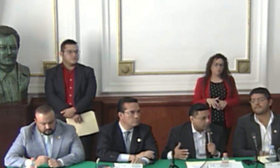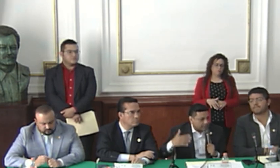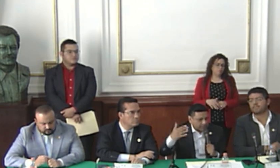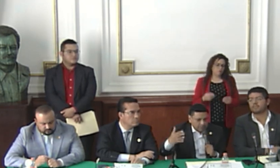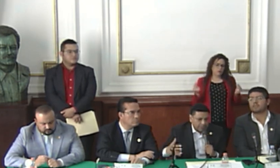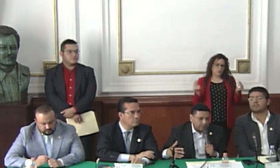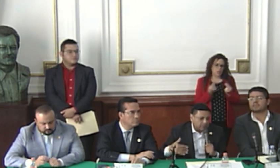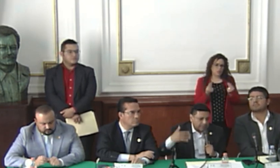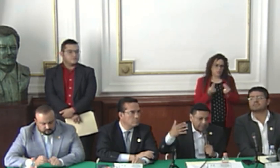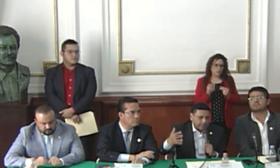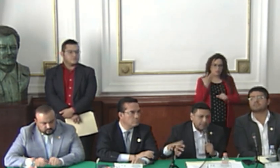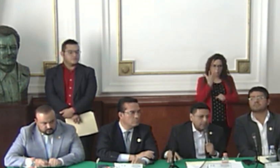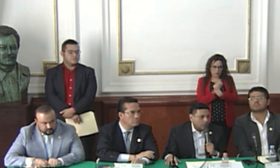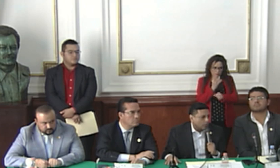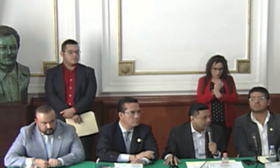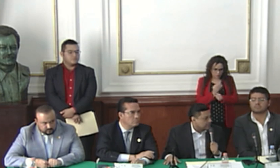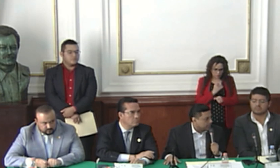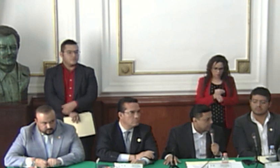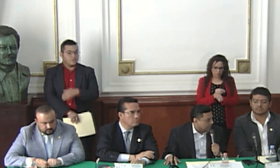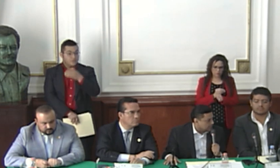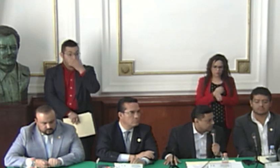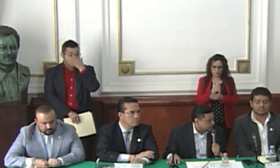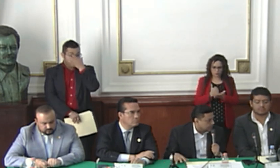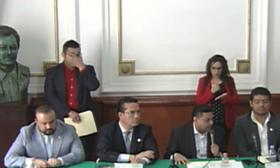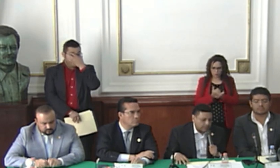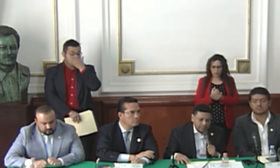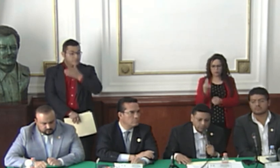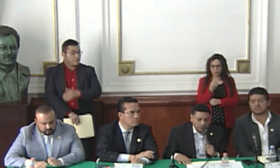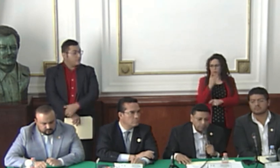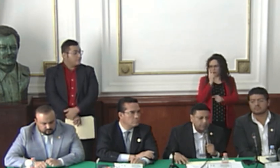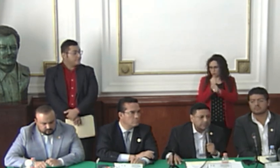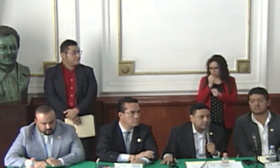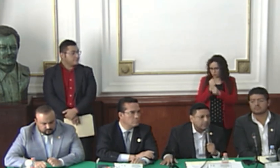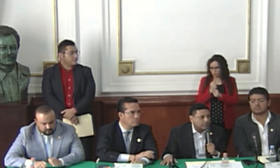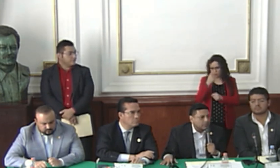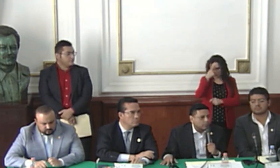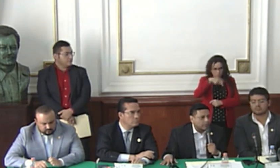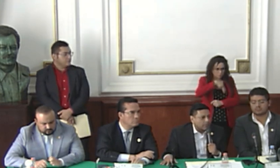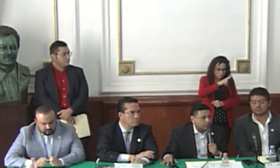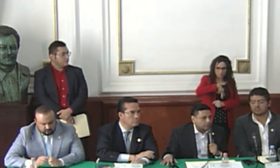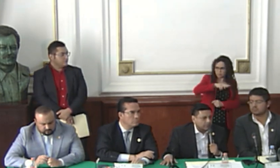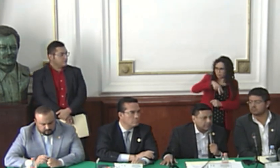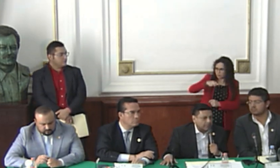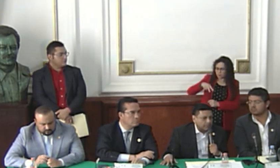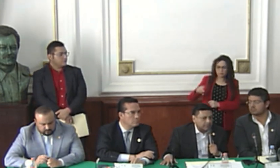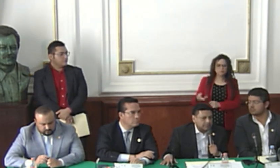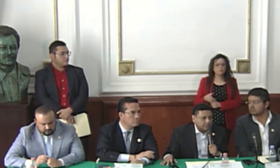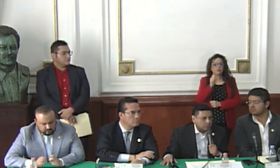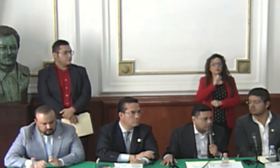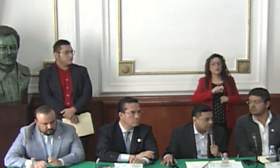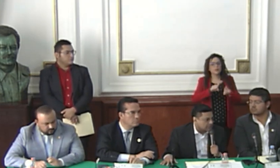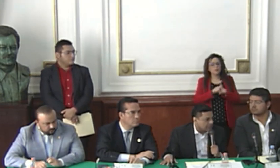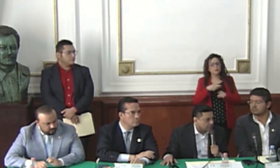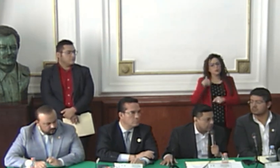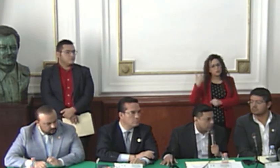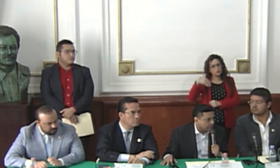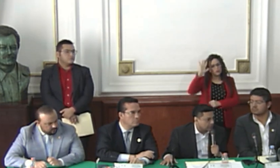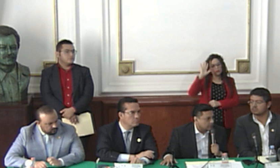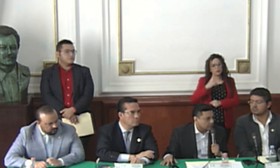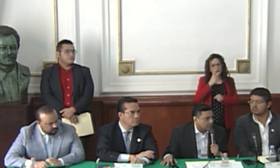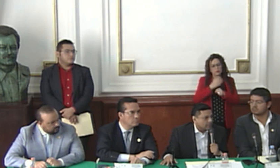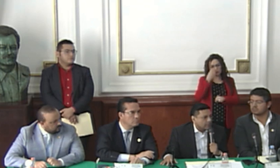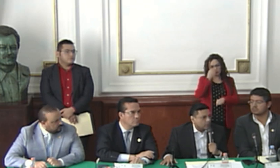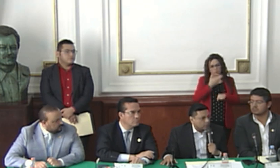supuesto, mantenimiento, requiere conectividad. Y bueno, pues tuve la oportunidad también de ser subsecretario de